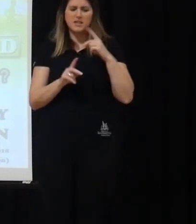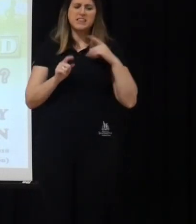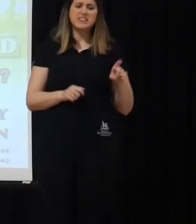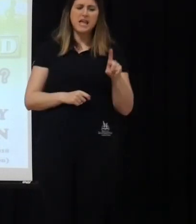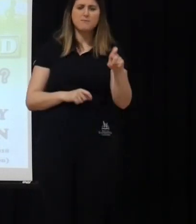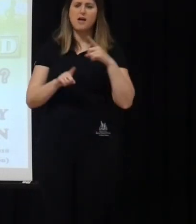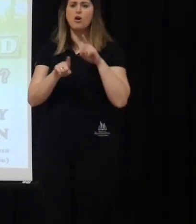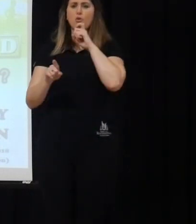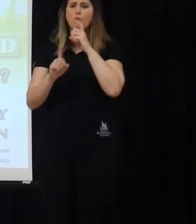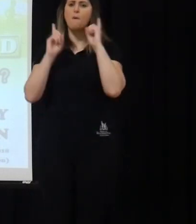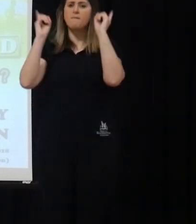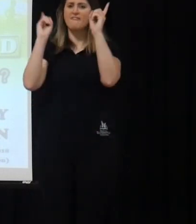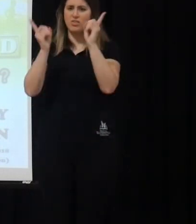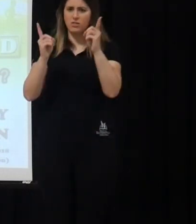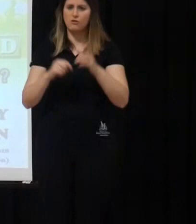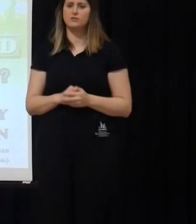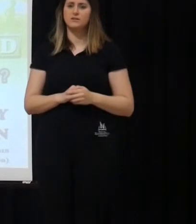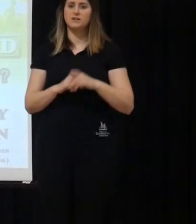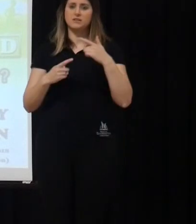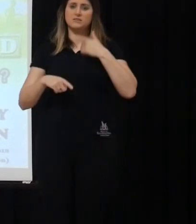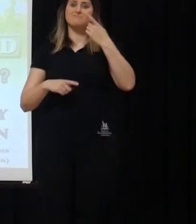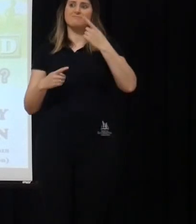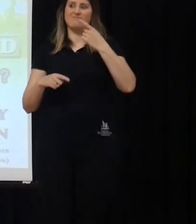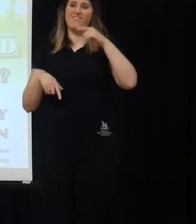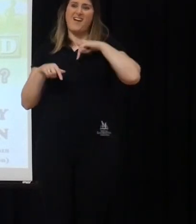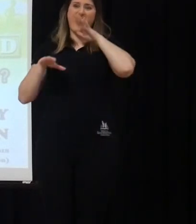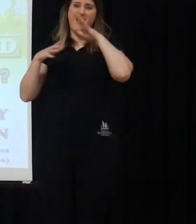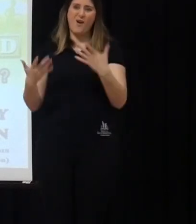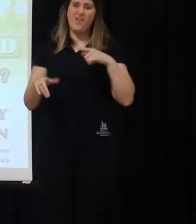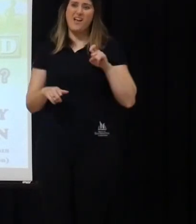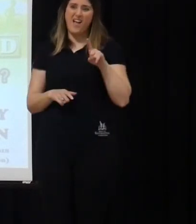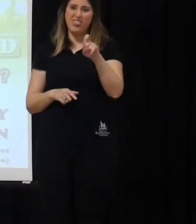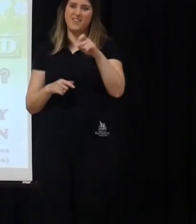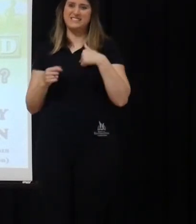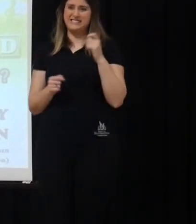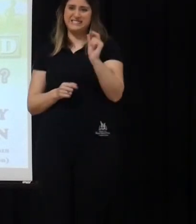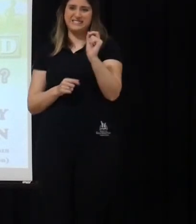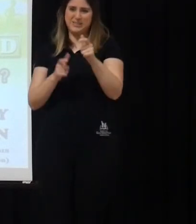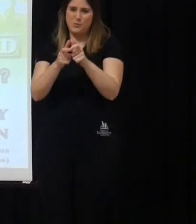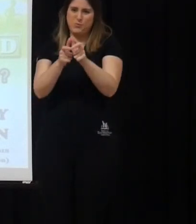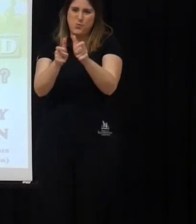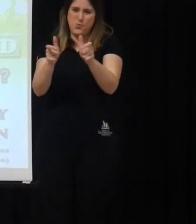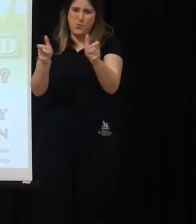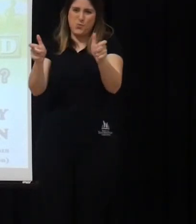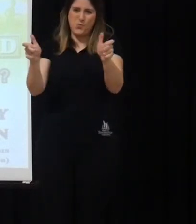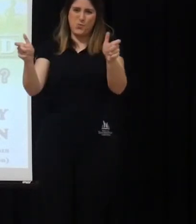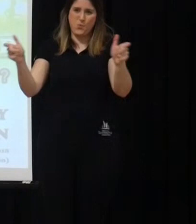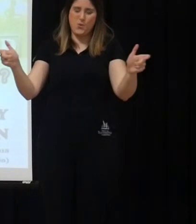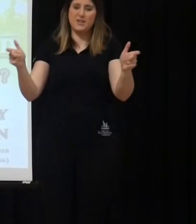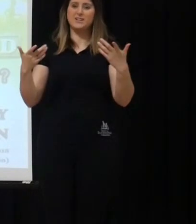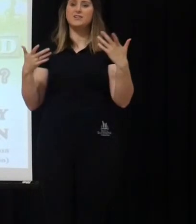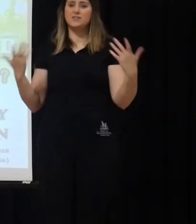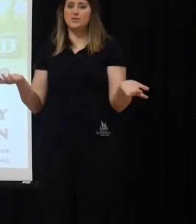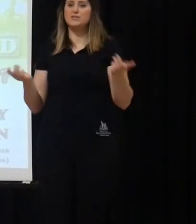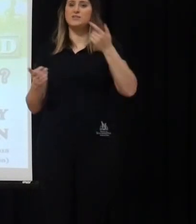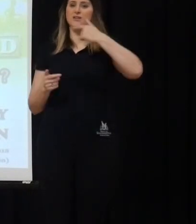prevención. Probablemente una de las enfermedades más complejas que existe, el cáncer, y se trata de explicarles